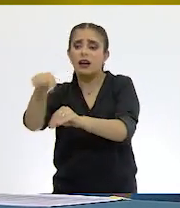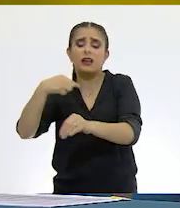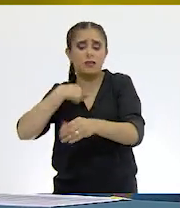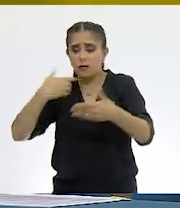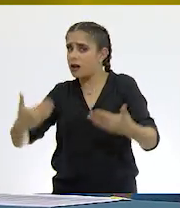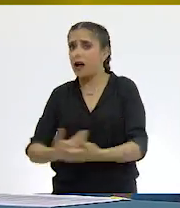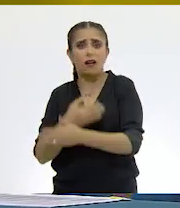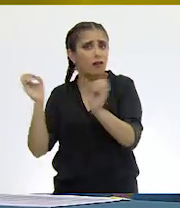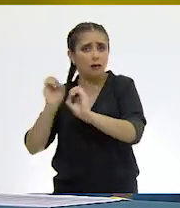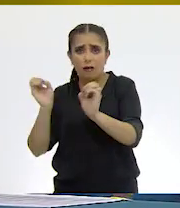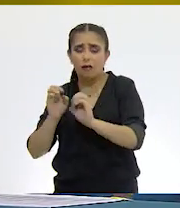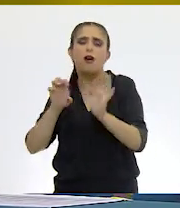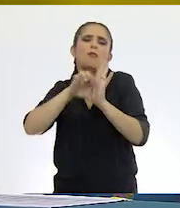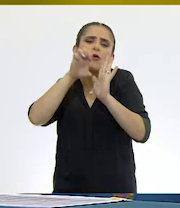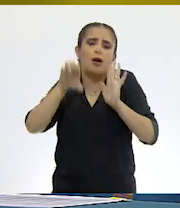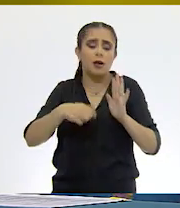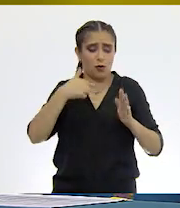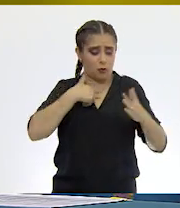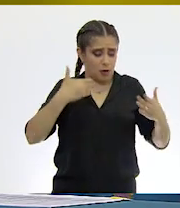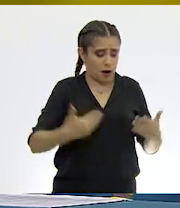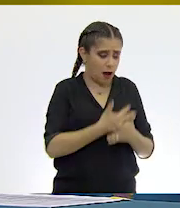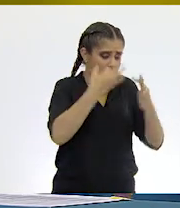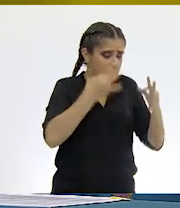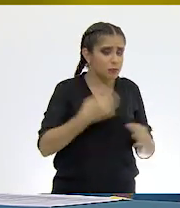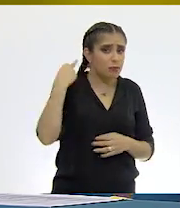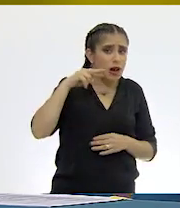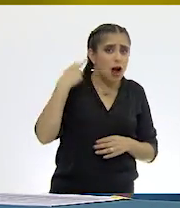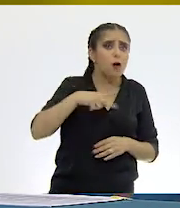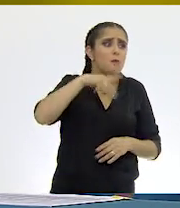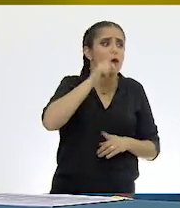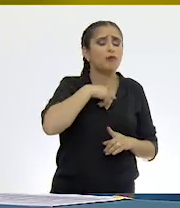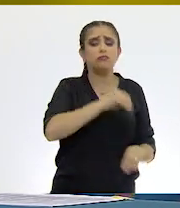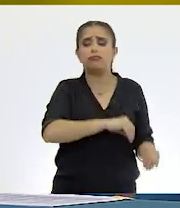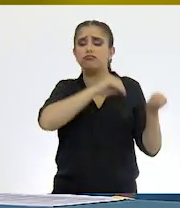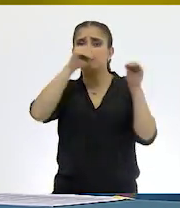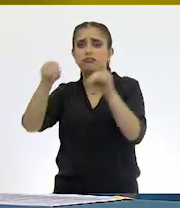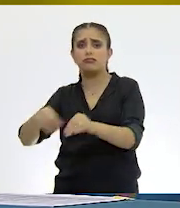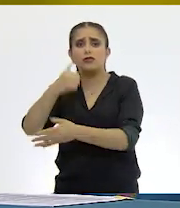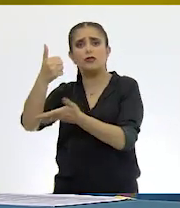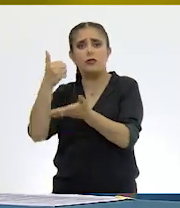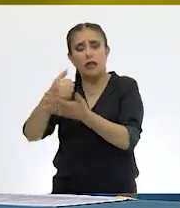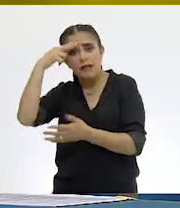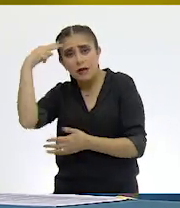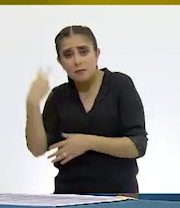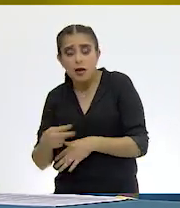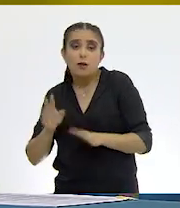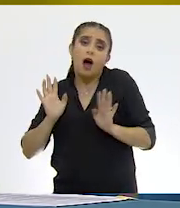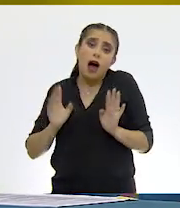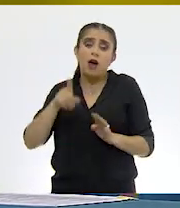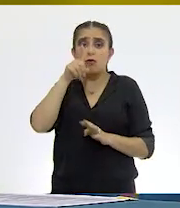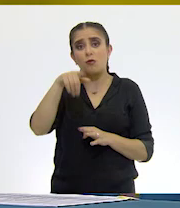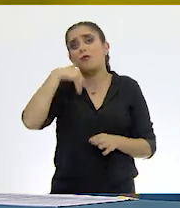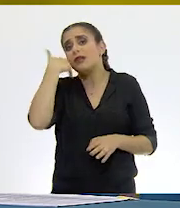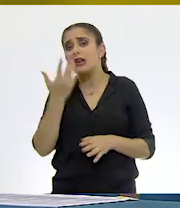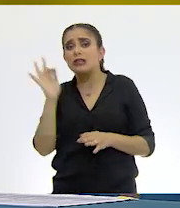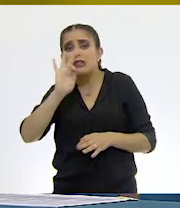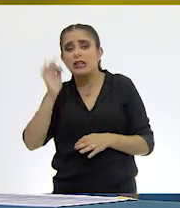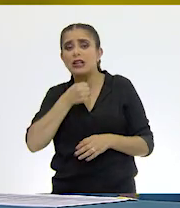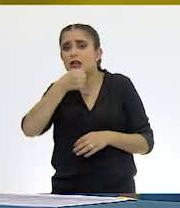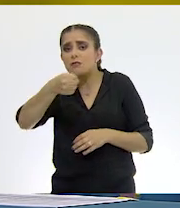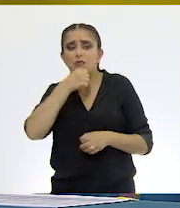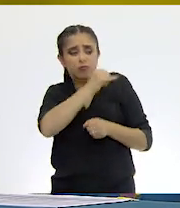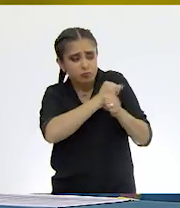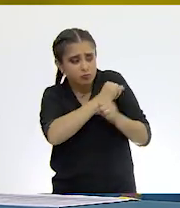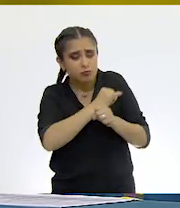lo mejor en Veracruz y me tuve que trasladar a la Ciudad de México. Pero quizá quieras hacer el reportaje sobre Veracruz y eso también es